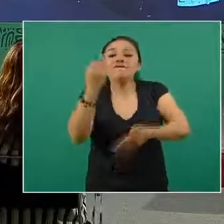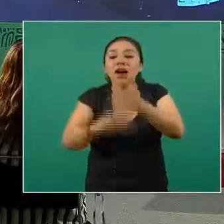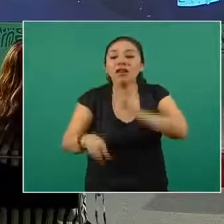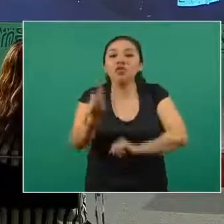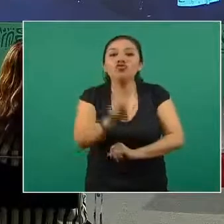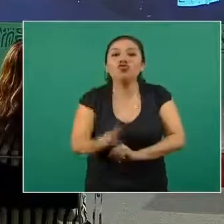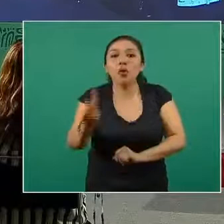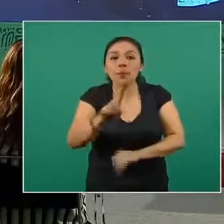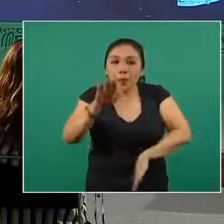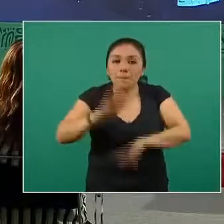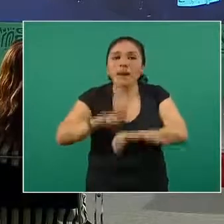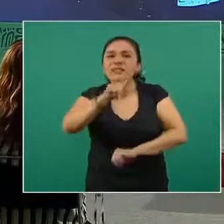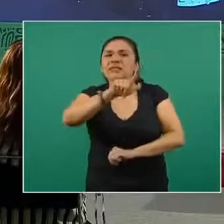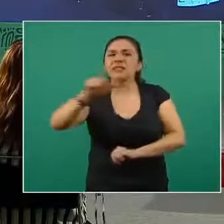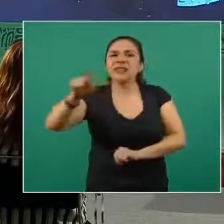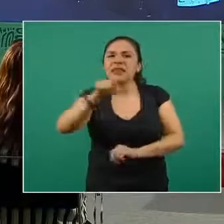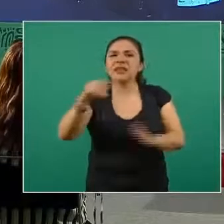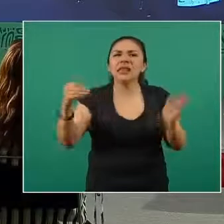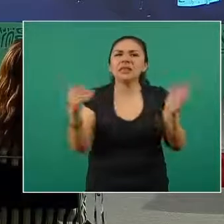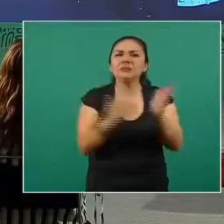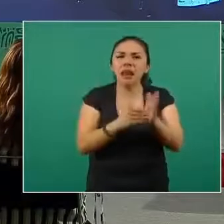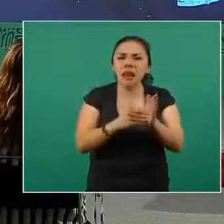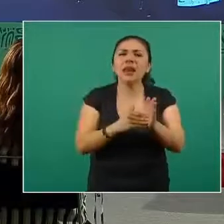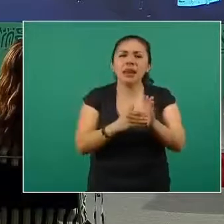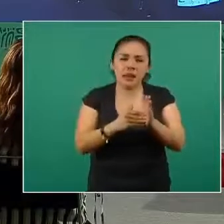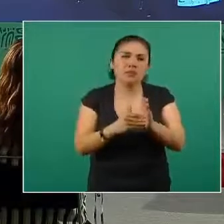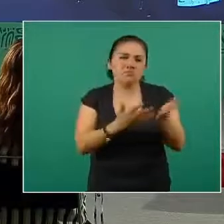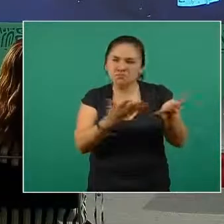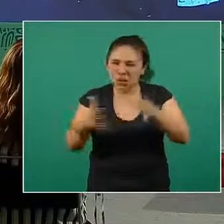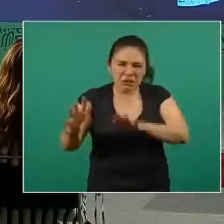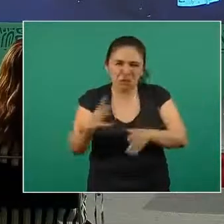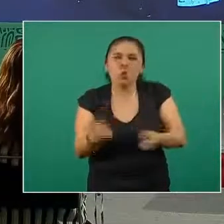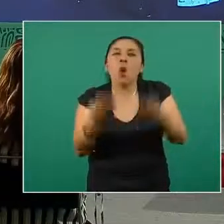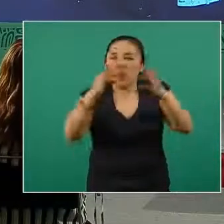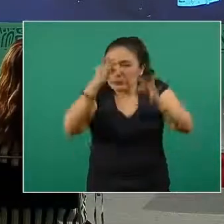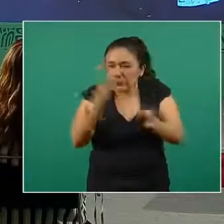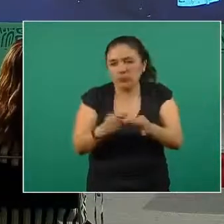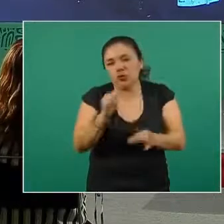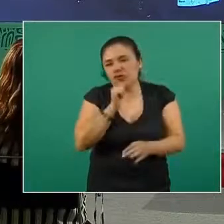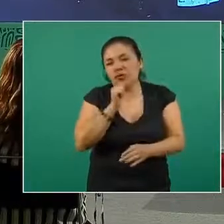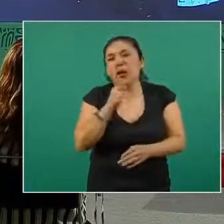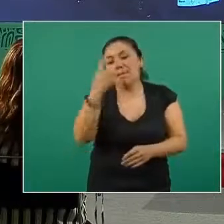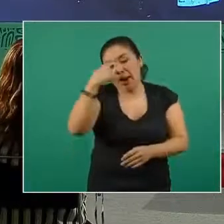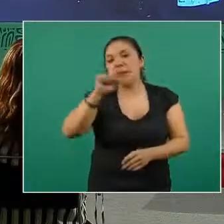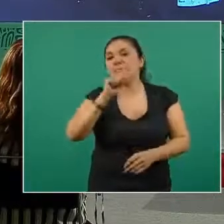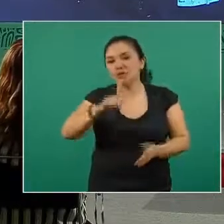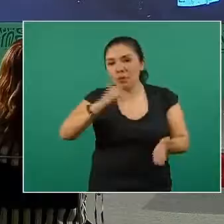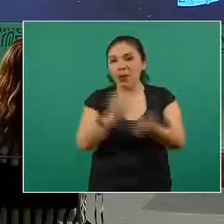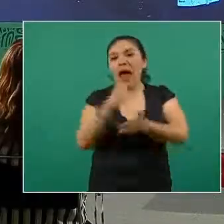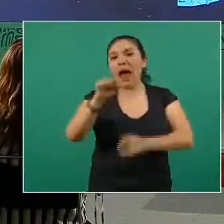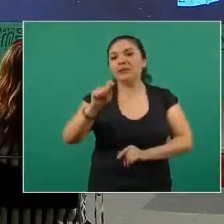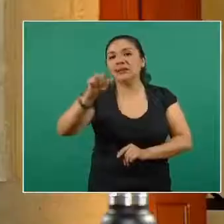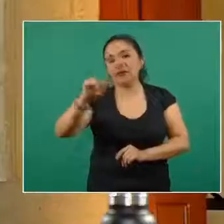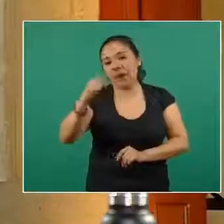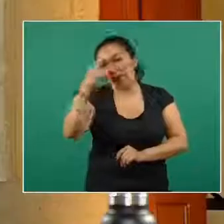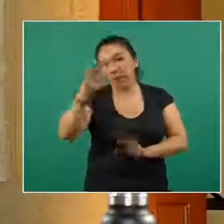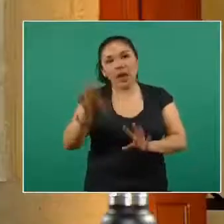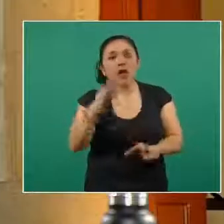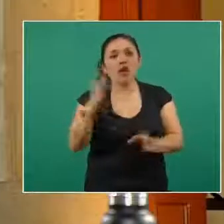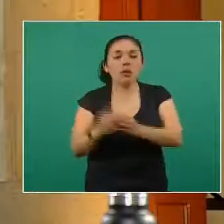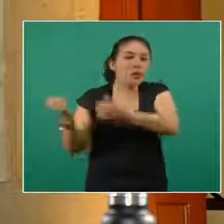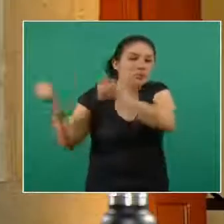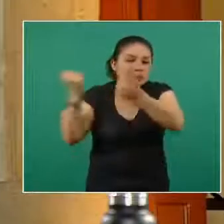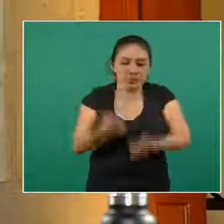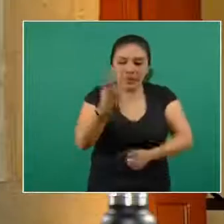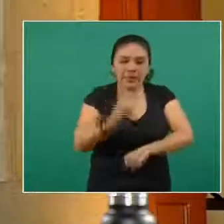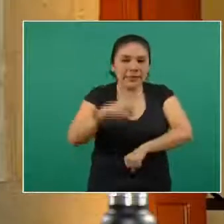que son 700.000 dosis, número grueso, ahora veremos el número exacto, de AstraZeneca que completan los arribos